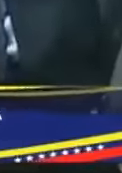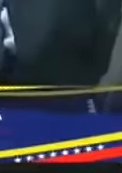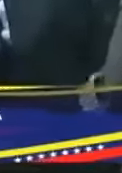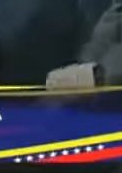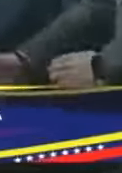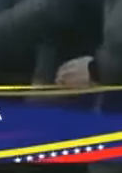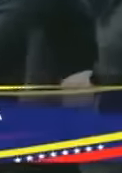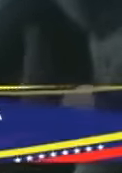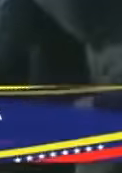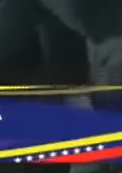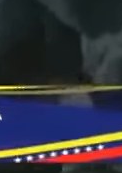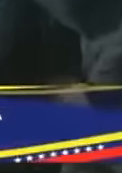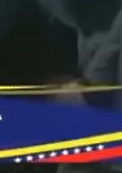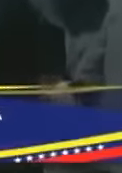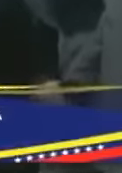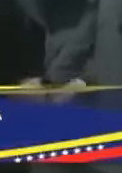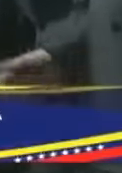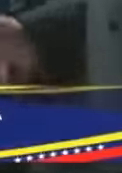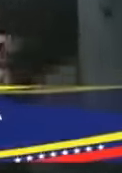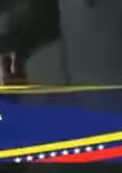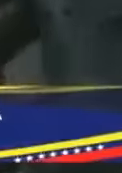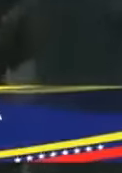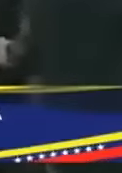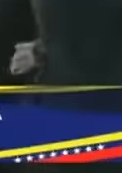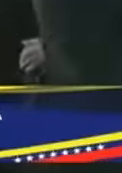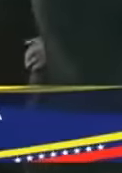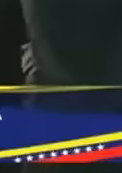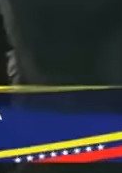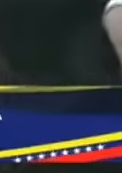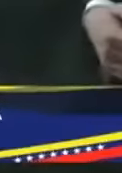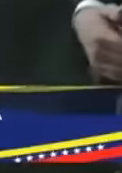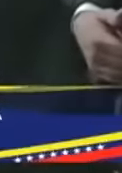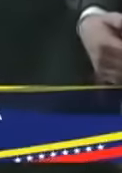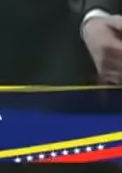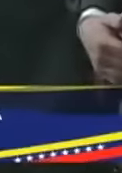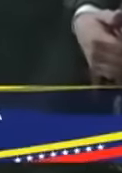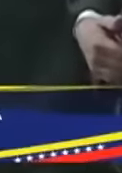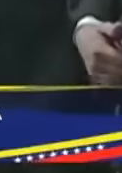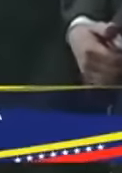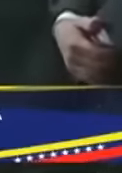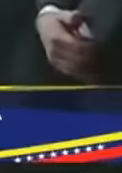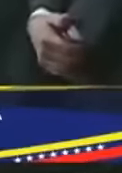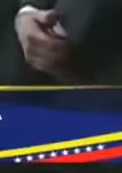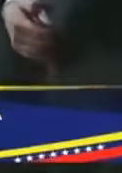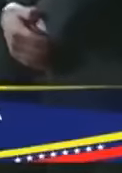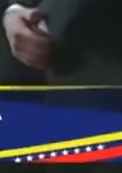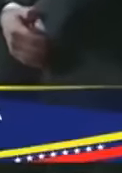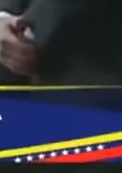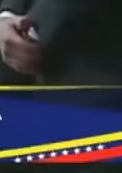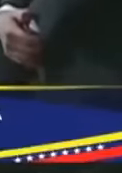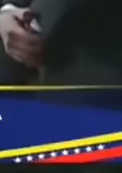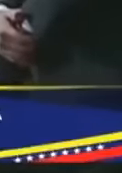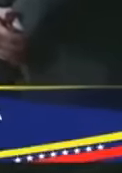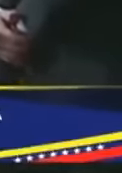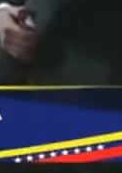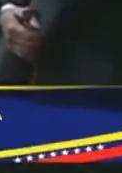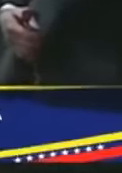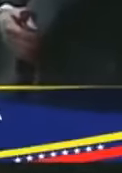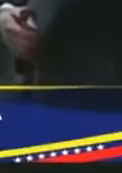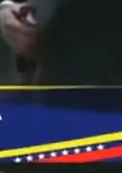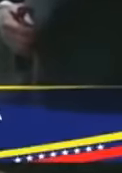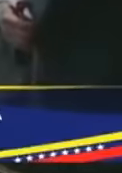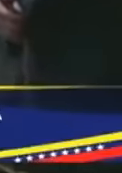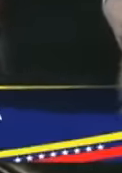territorio esequibo. El pueblo se va a manifestar en las calles el próximo 3 de diciembre. En cada una de